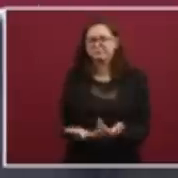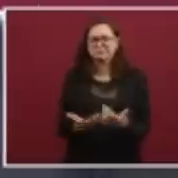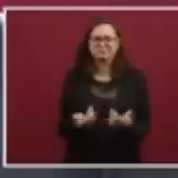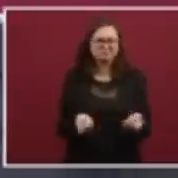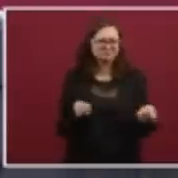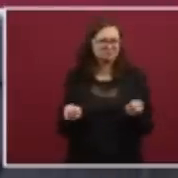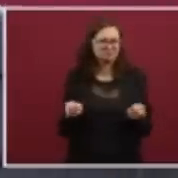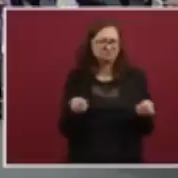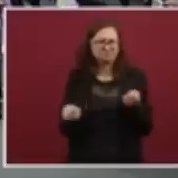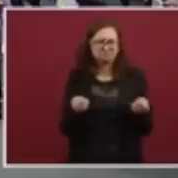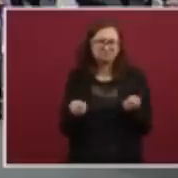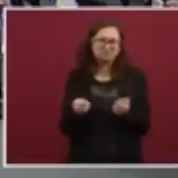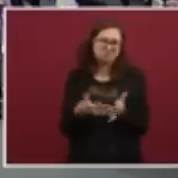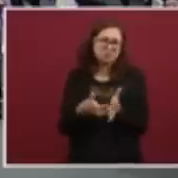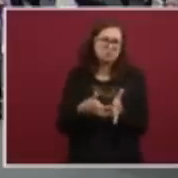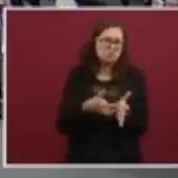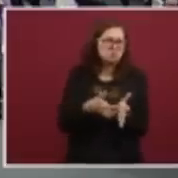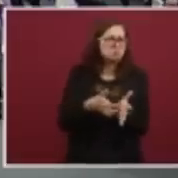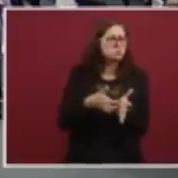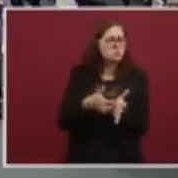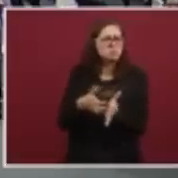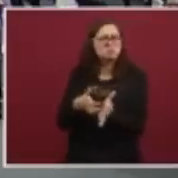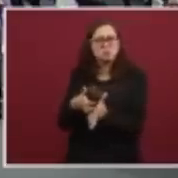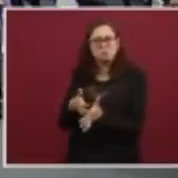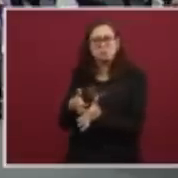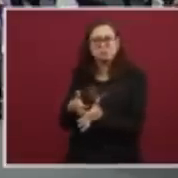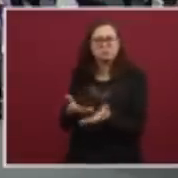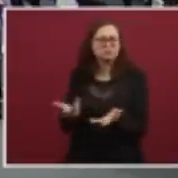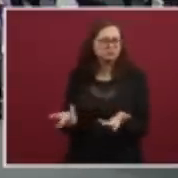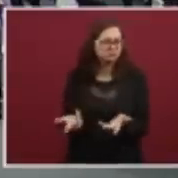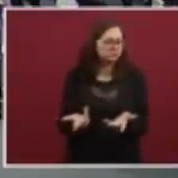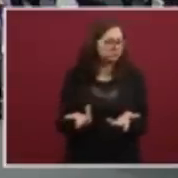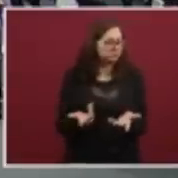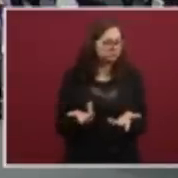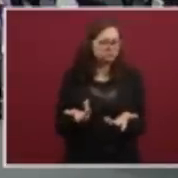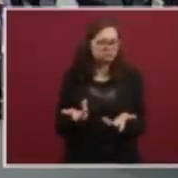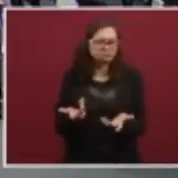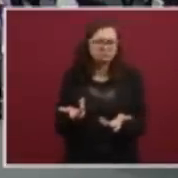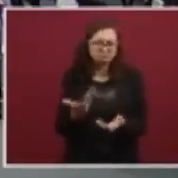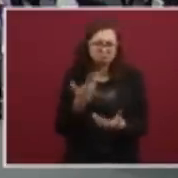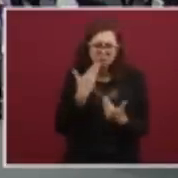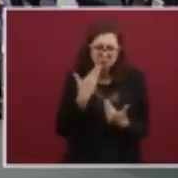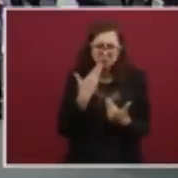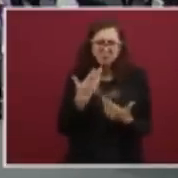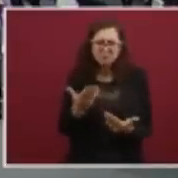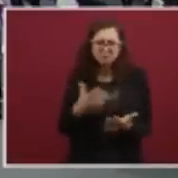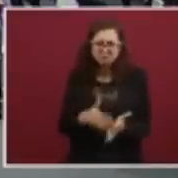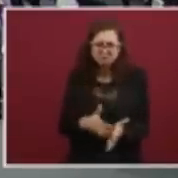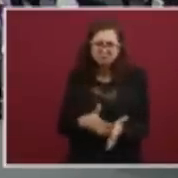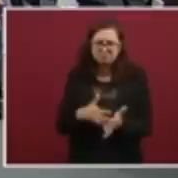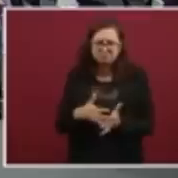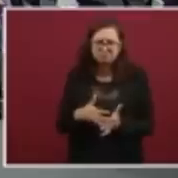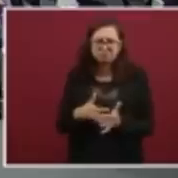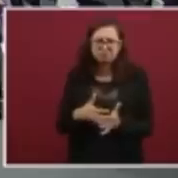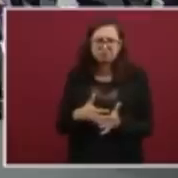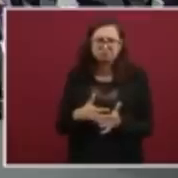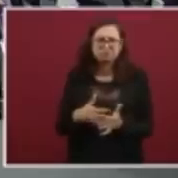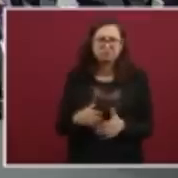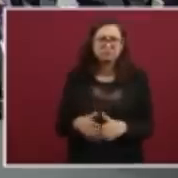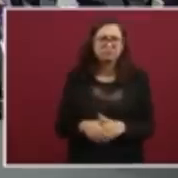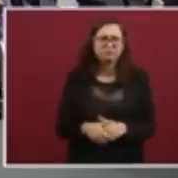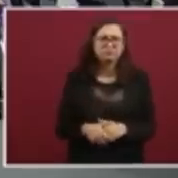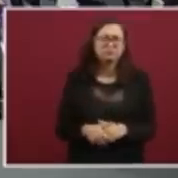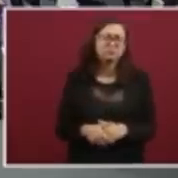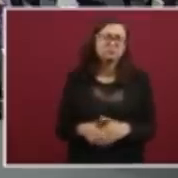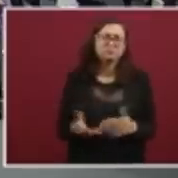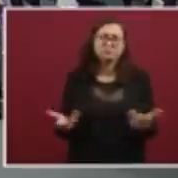moderado porque hay ahorros, porque estamos ahorrando bastante,